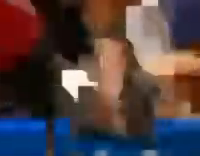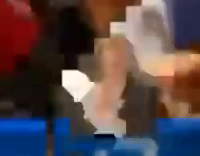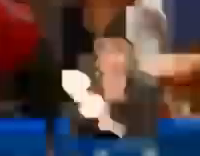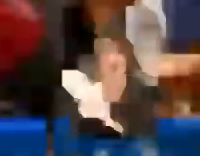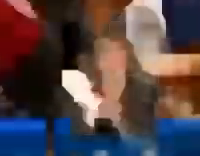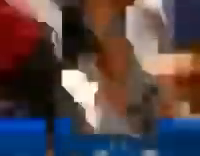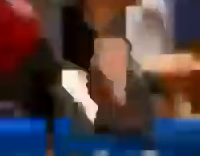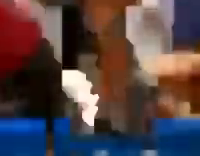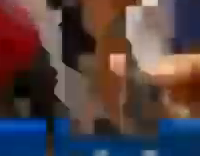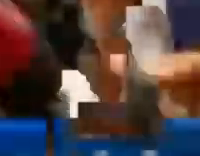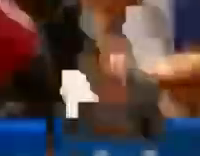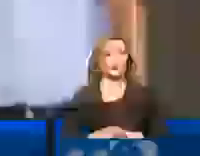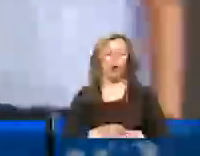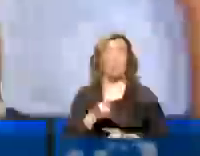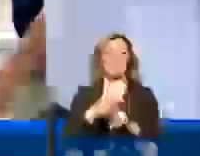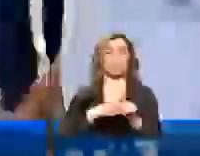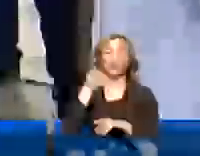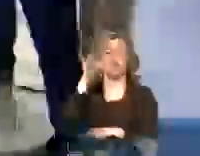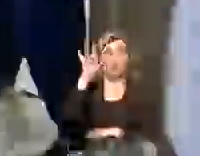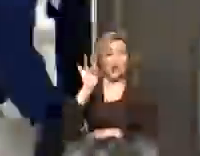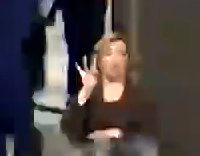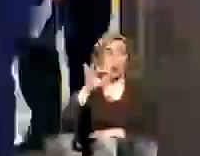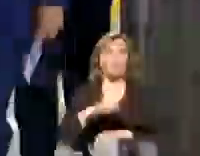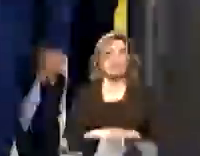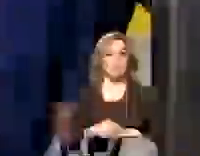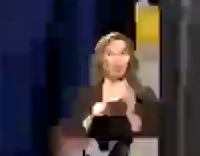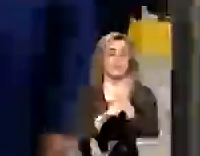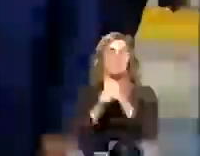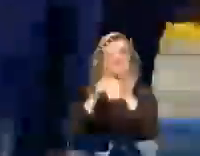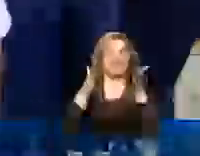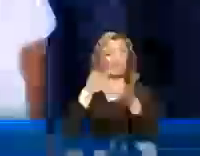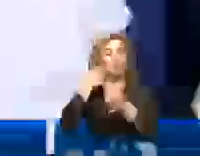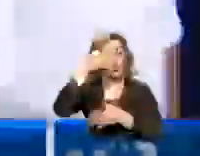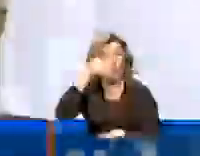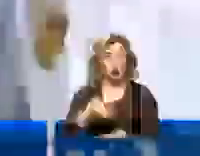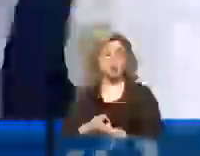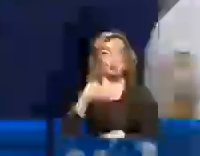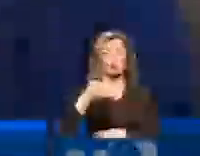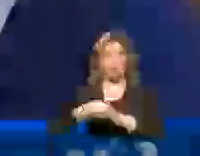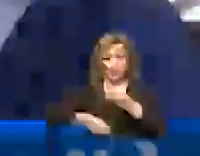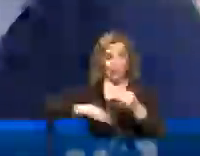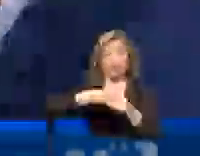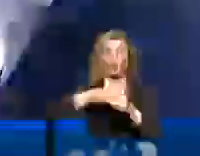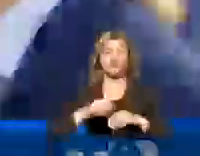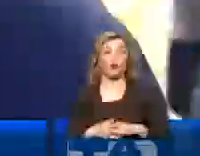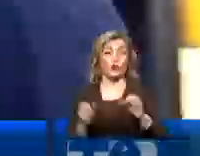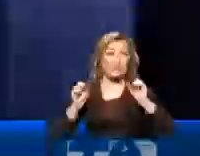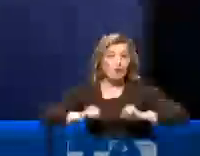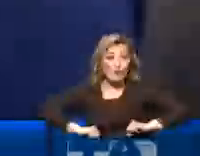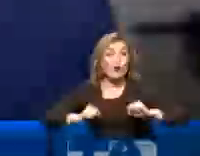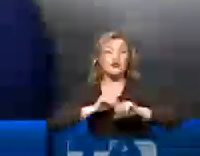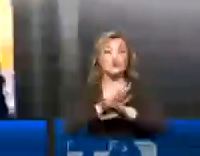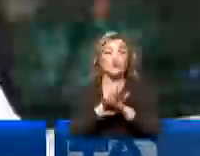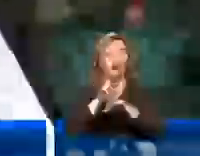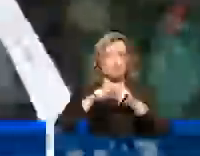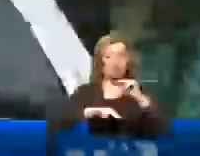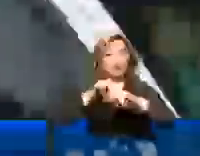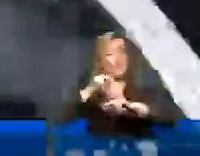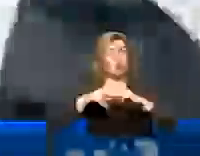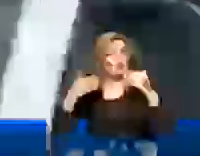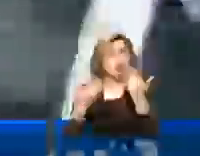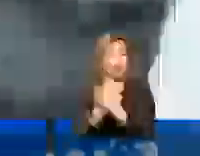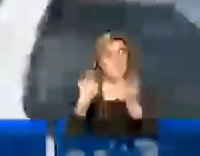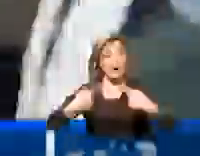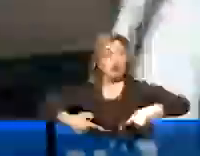un proceso de intervención de 18 meses. El ministro aclara que solo con el cumplimiento de las inversiones se podrá hablar de la construcción de los